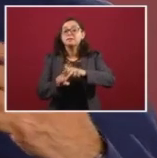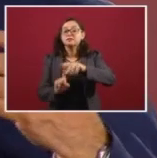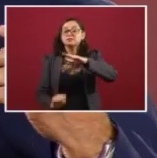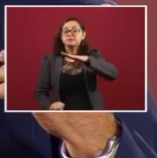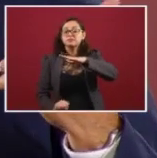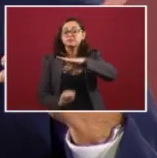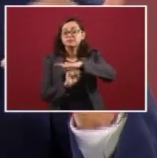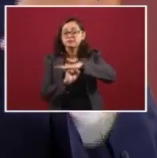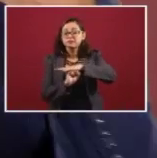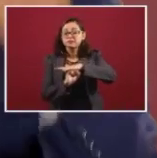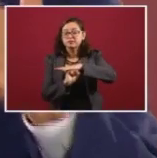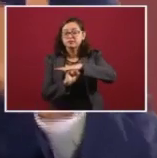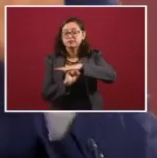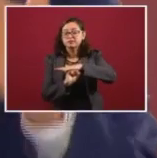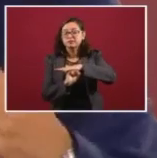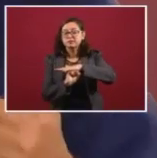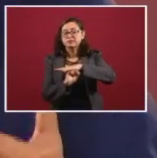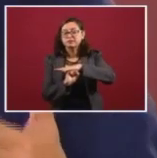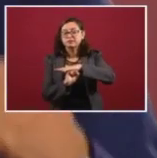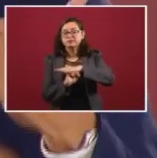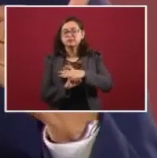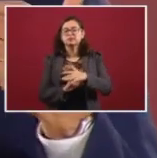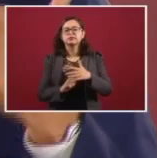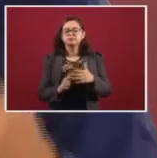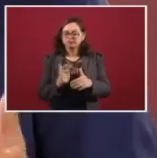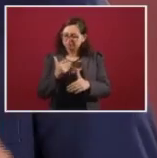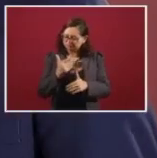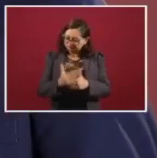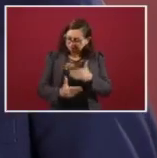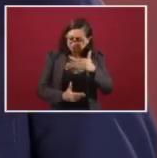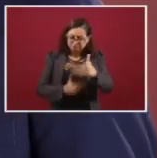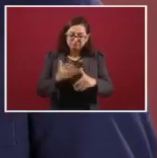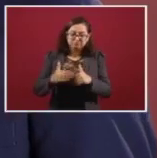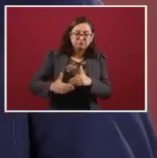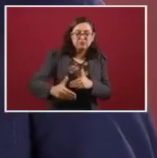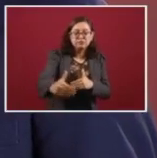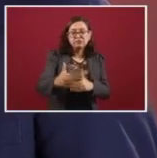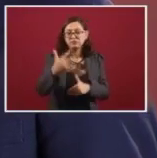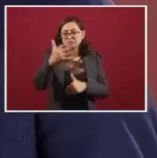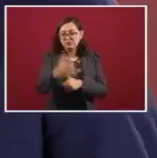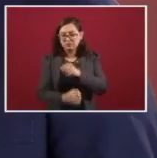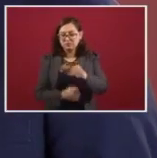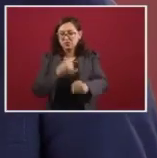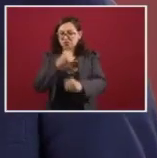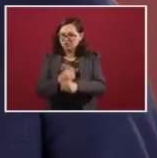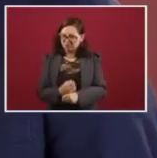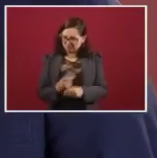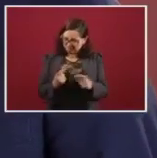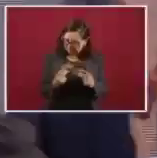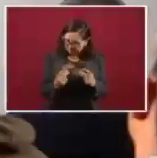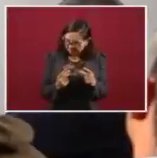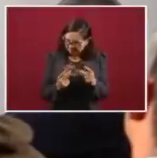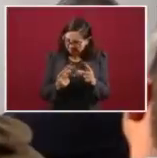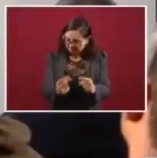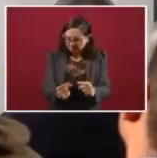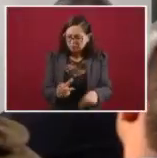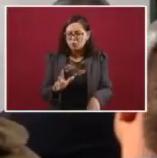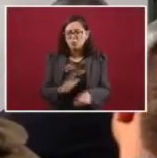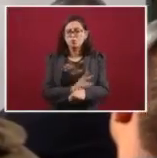y fortalecer ese programa en 5 años. Por ejemplo, ¿por qué el